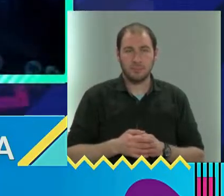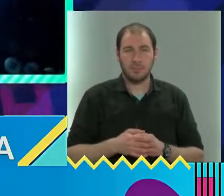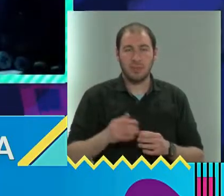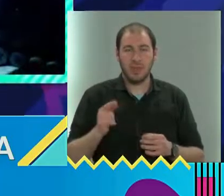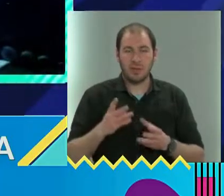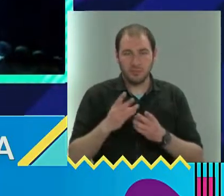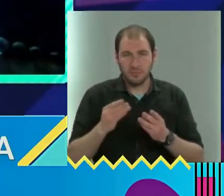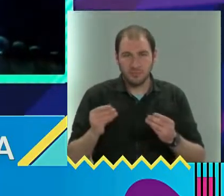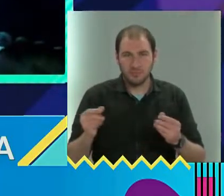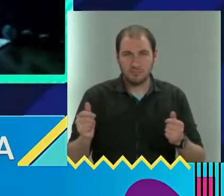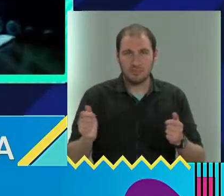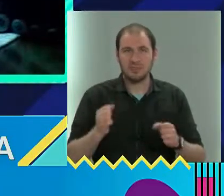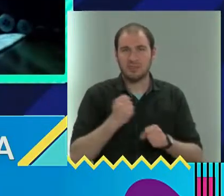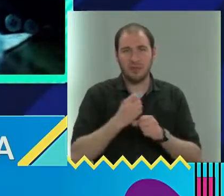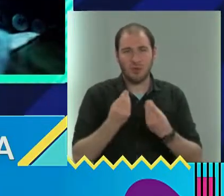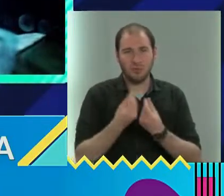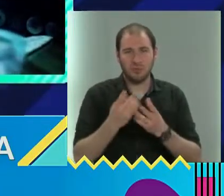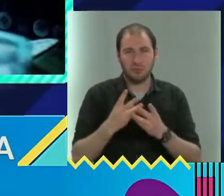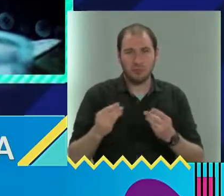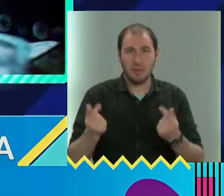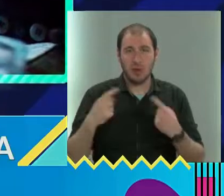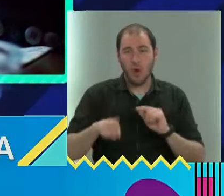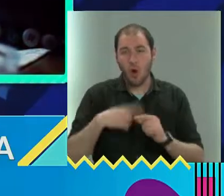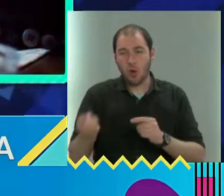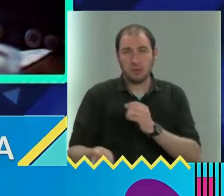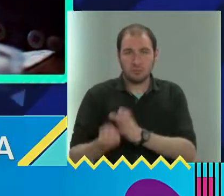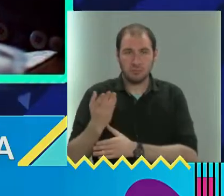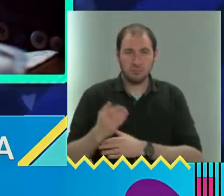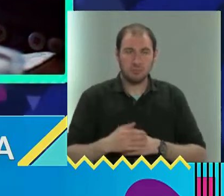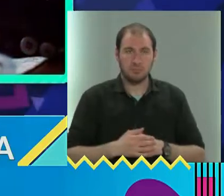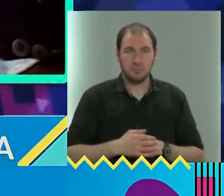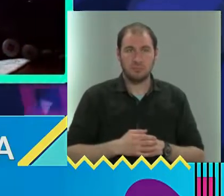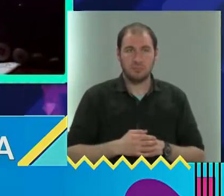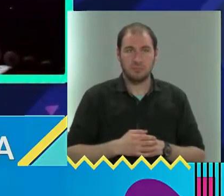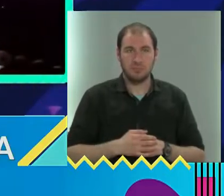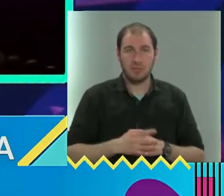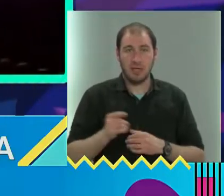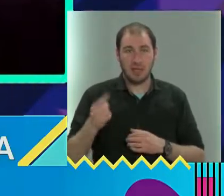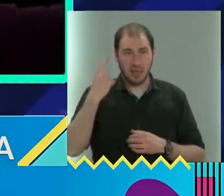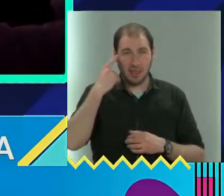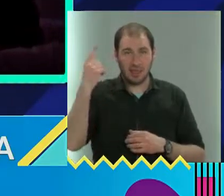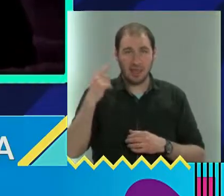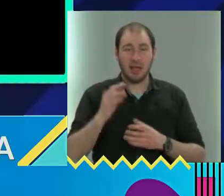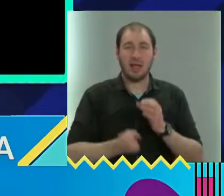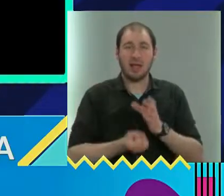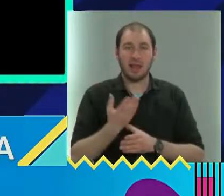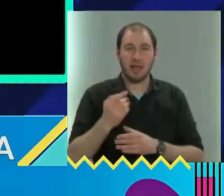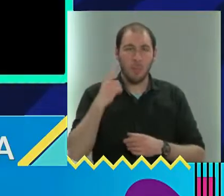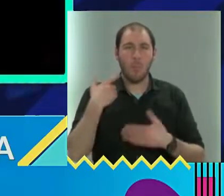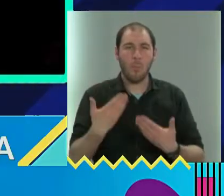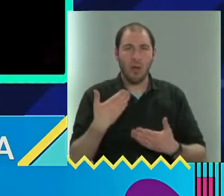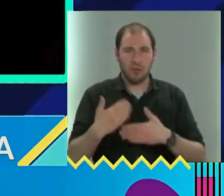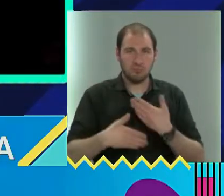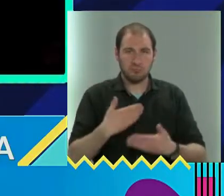van desapareciendo muchos trabajos, pero aparecen otros. Y entonces, esta idea de generar